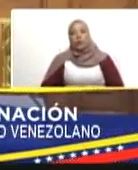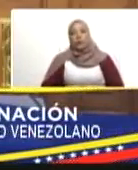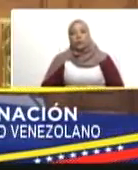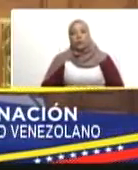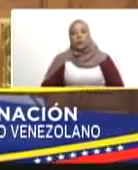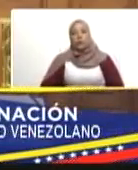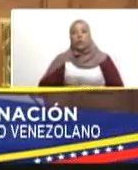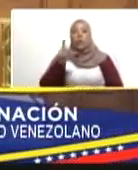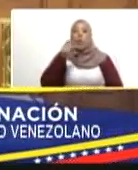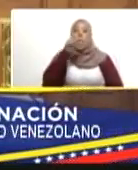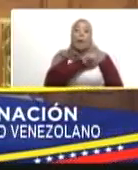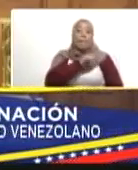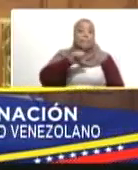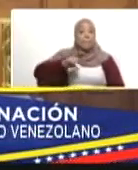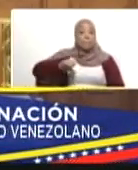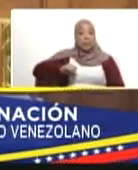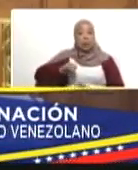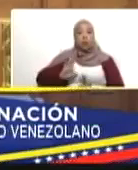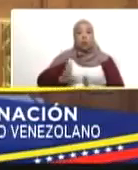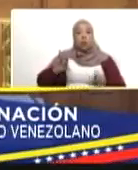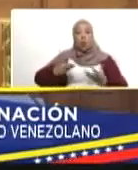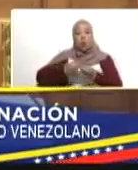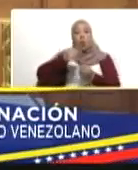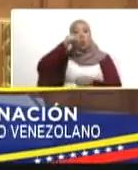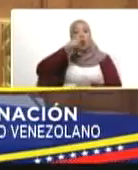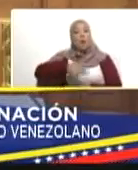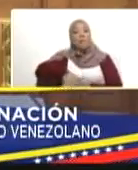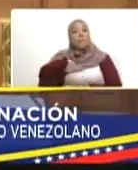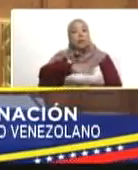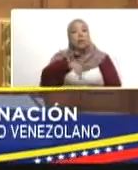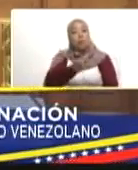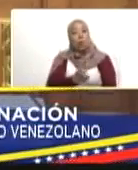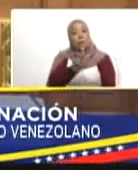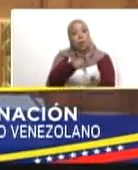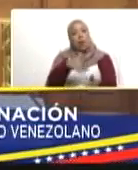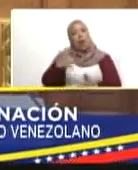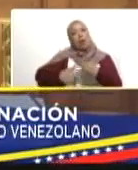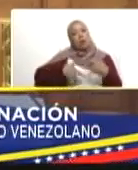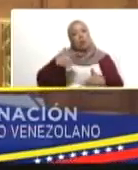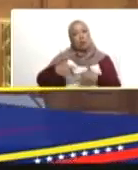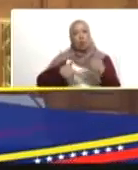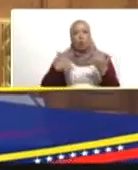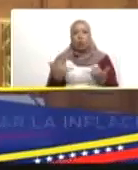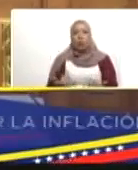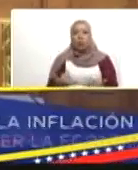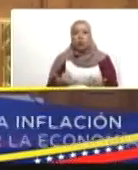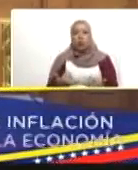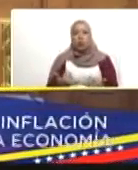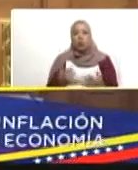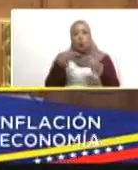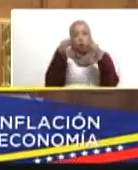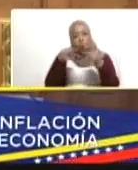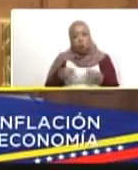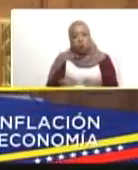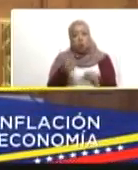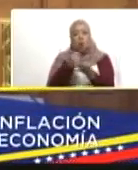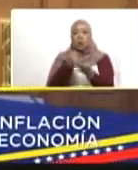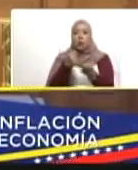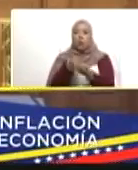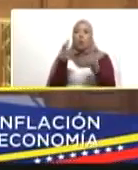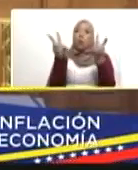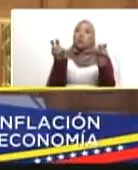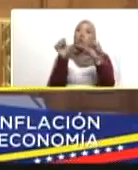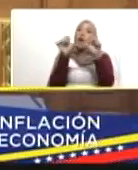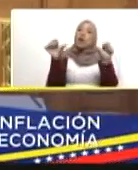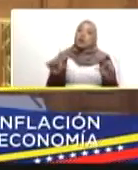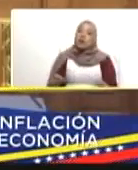el sector privado junto al público participamos activamente en la consolidación del nuevo